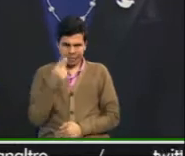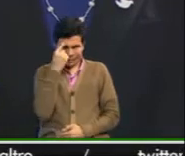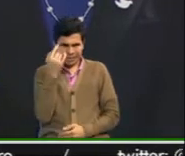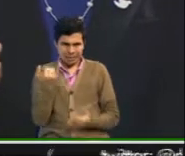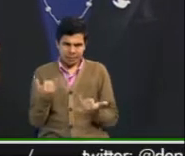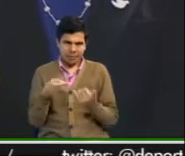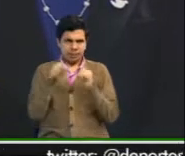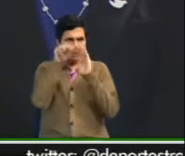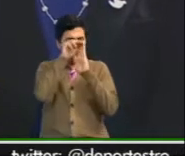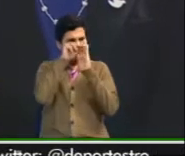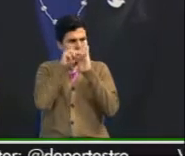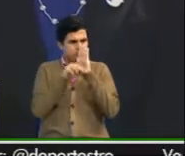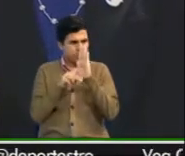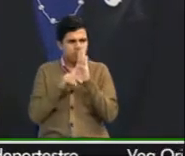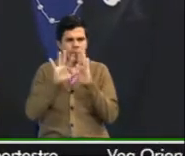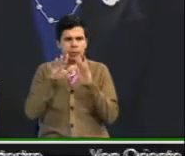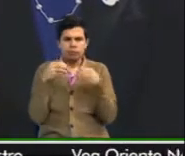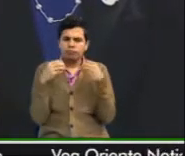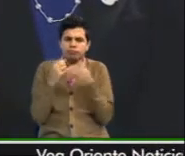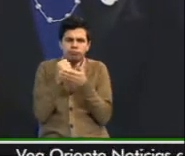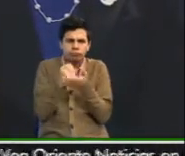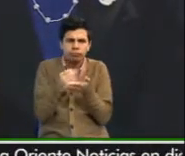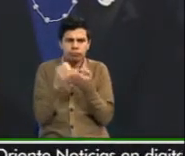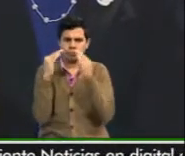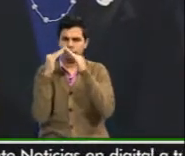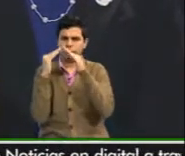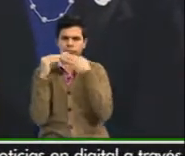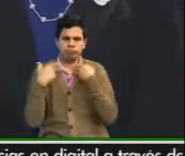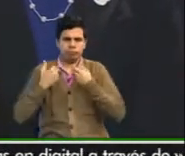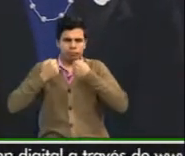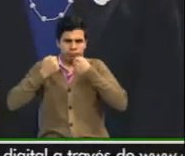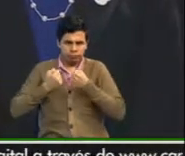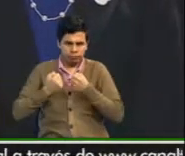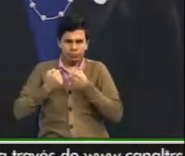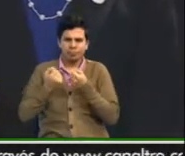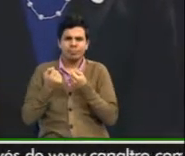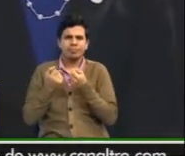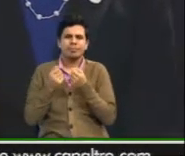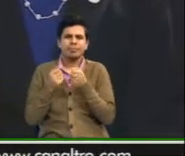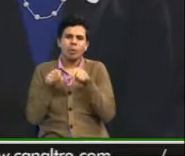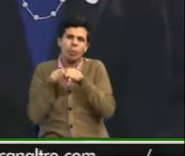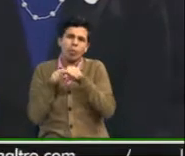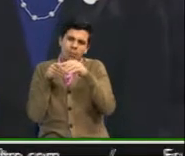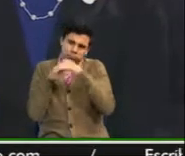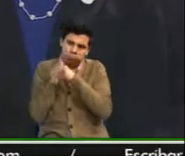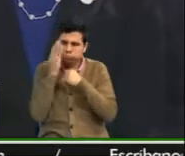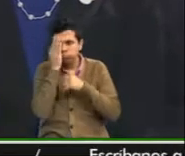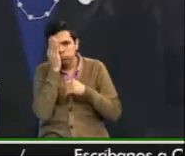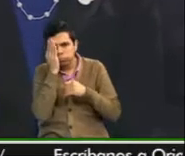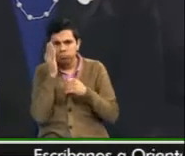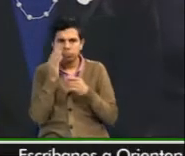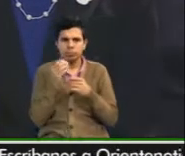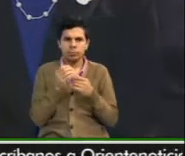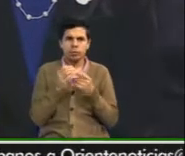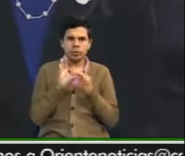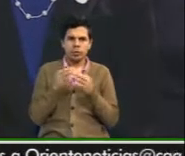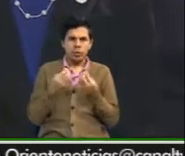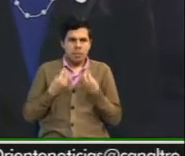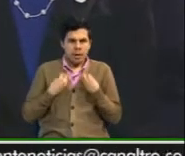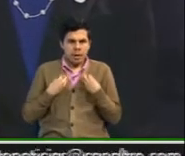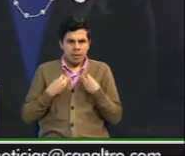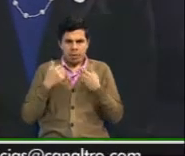que tengan albergue que no les falte comida para que puedan vivir en un lugar